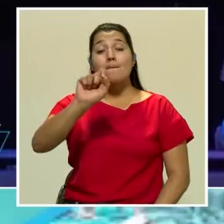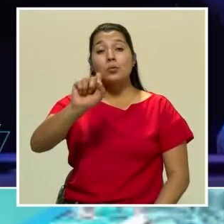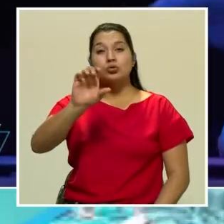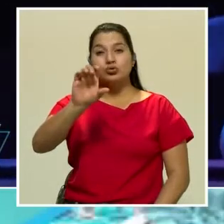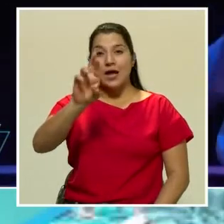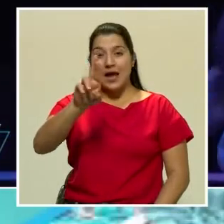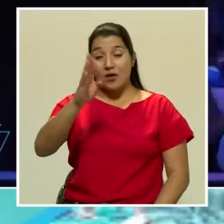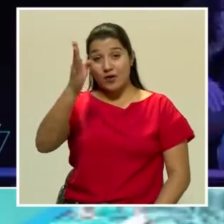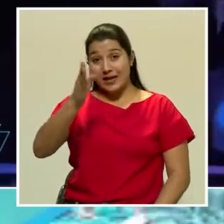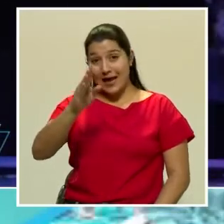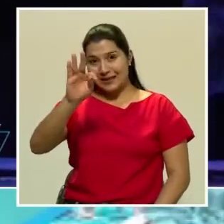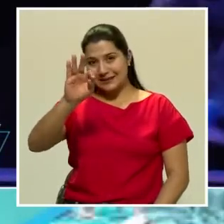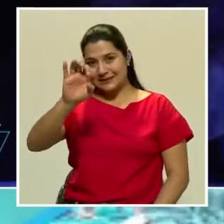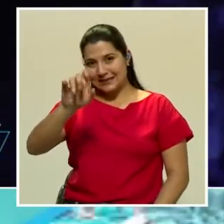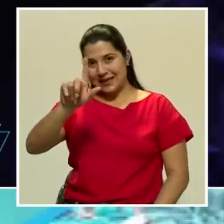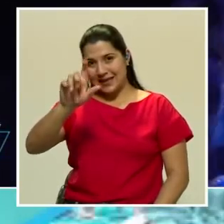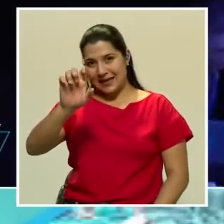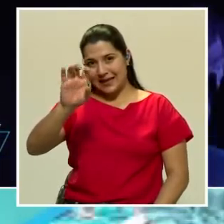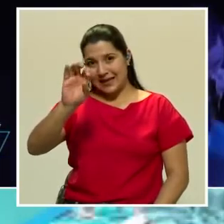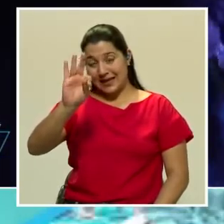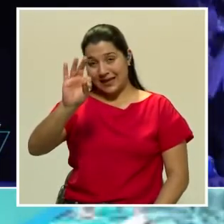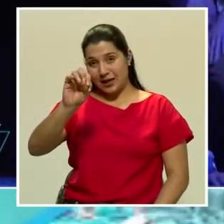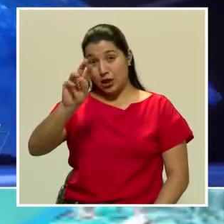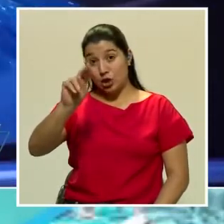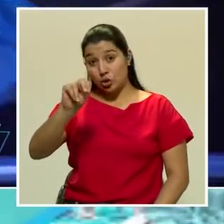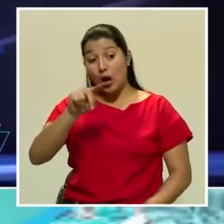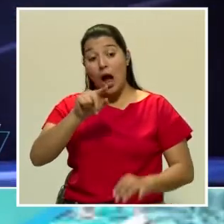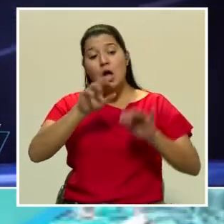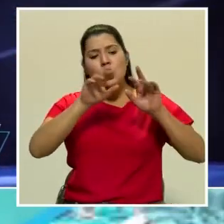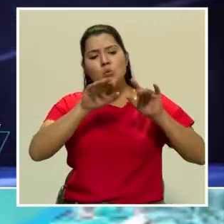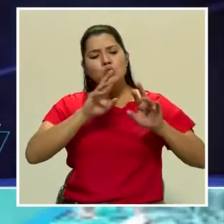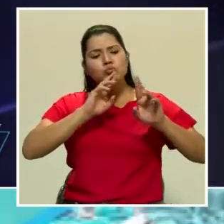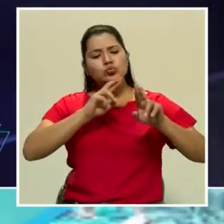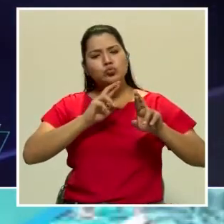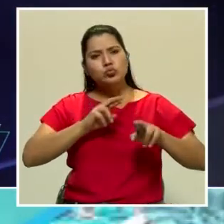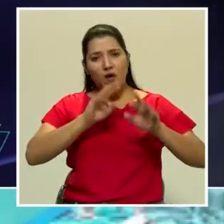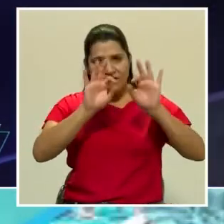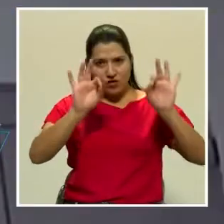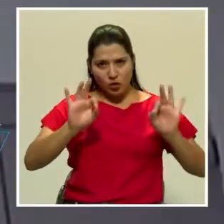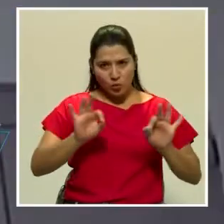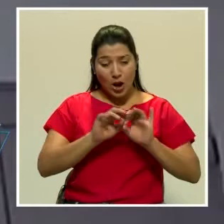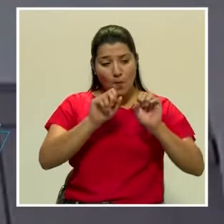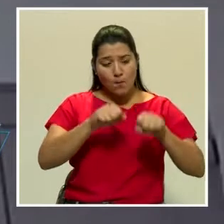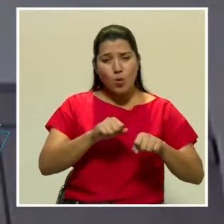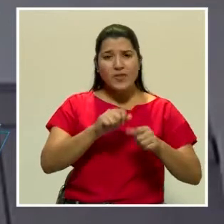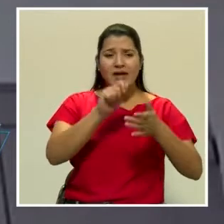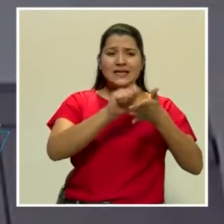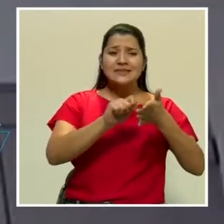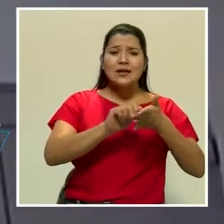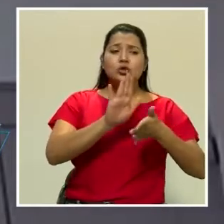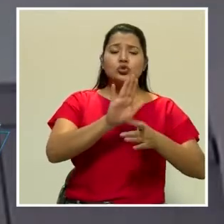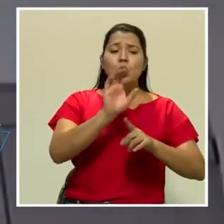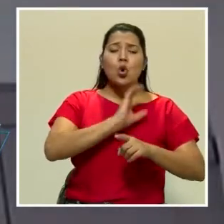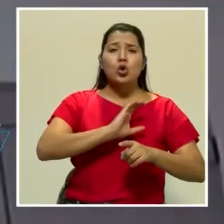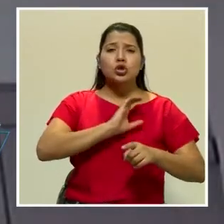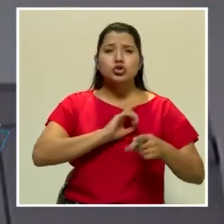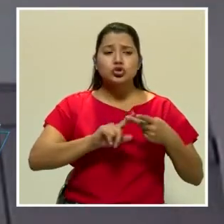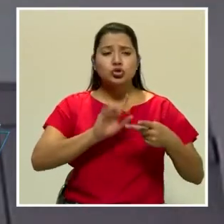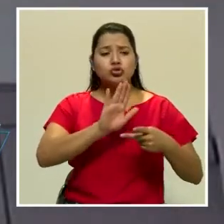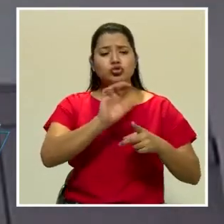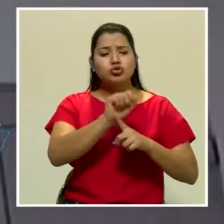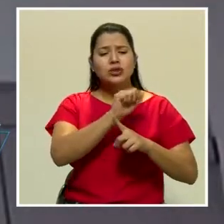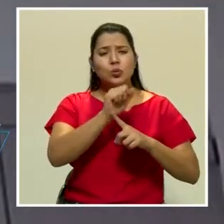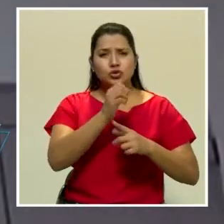mcj.go.cr/teletón y ahí van a poder describir su situación, su condición socioeconómica, algunas de sus responsabilidades en el hogar y con